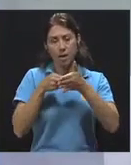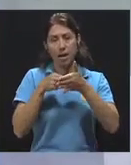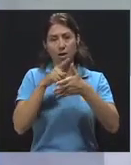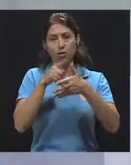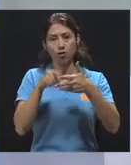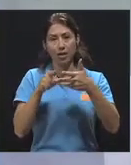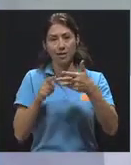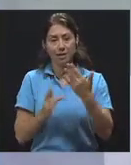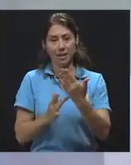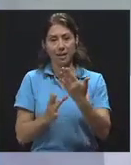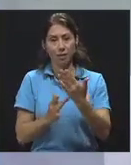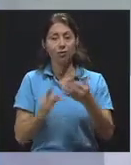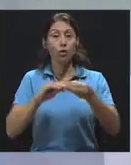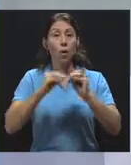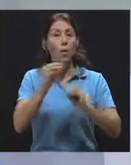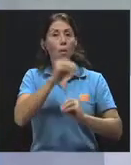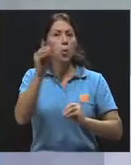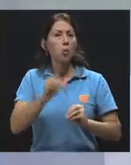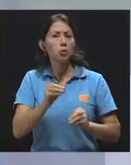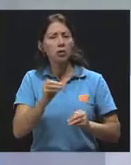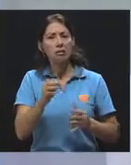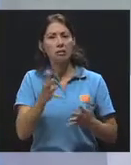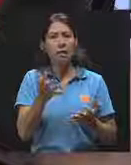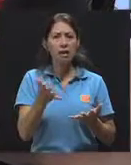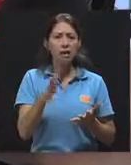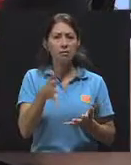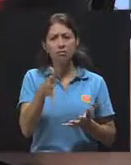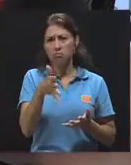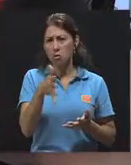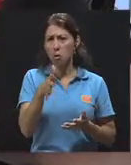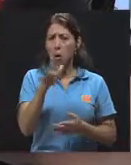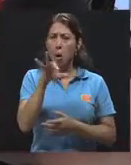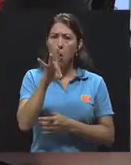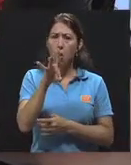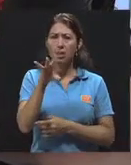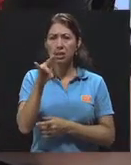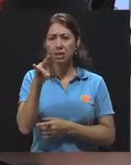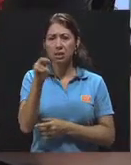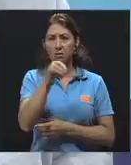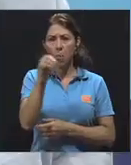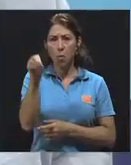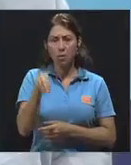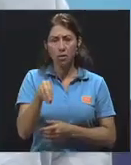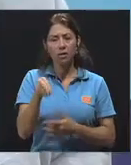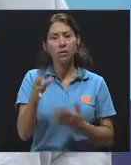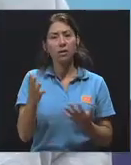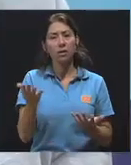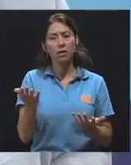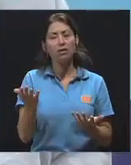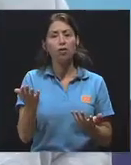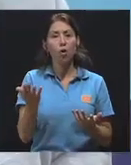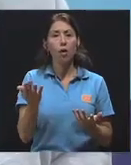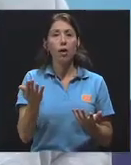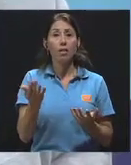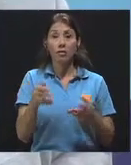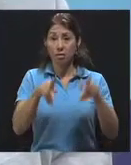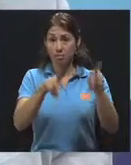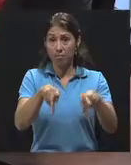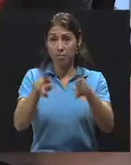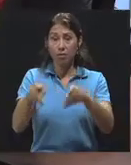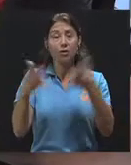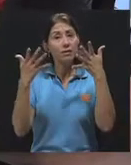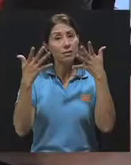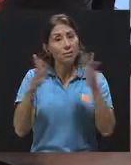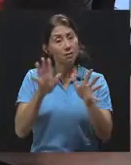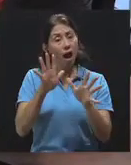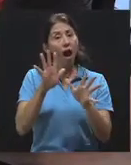técnicos. Los porcentajes, el porcentaje es como de... Es alrededor como de un 87% o